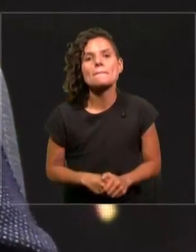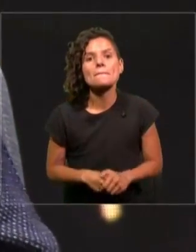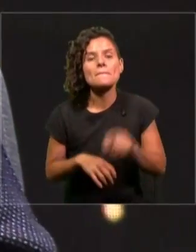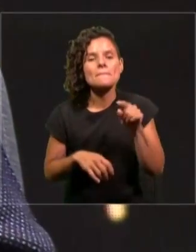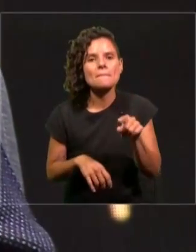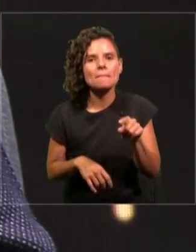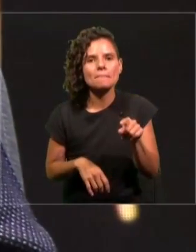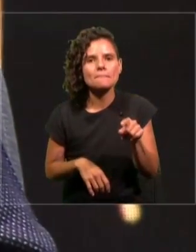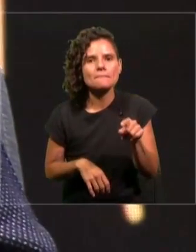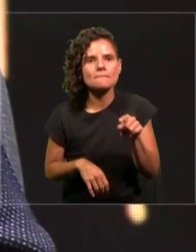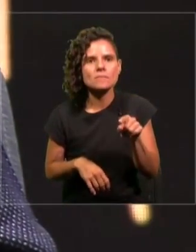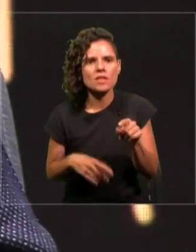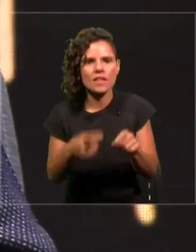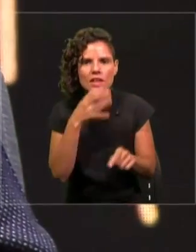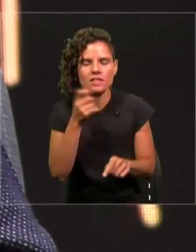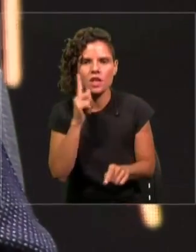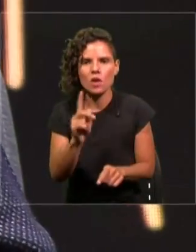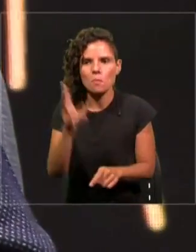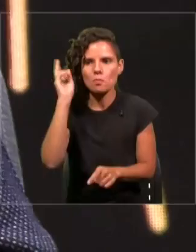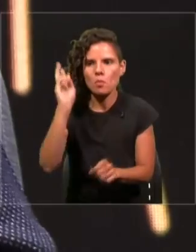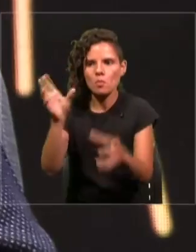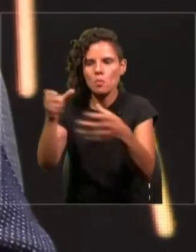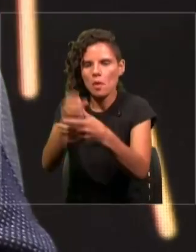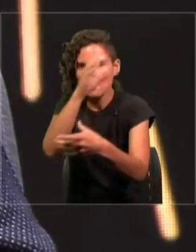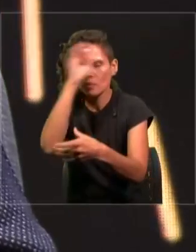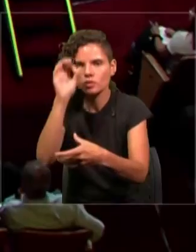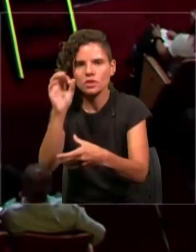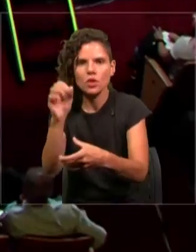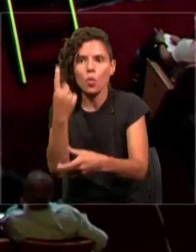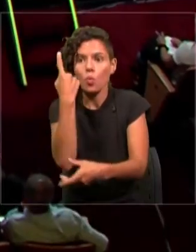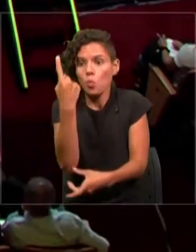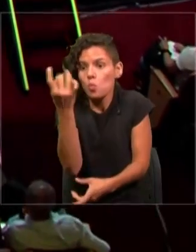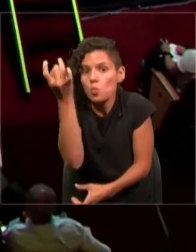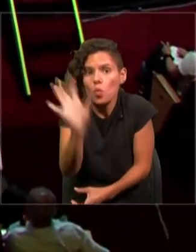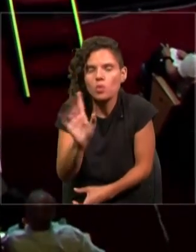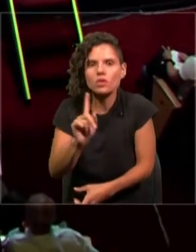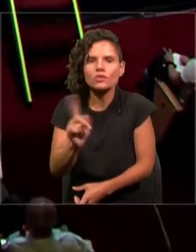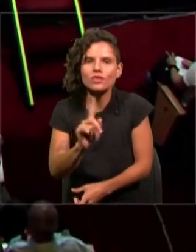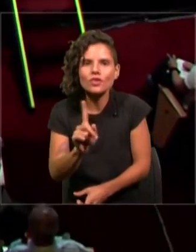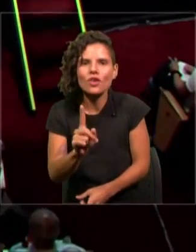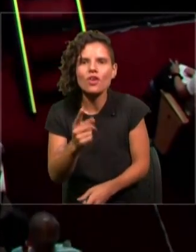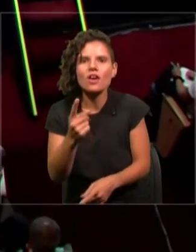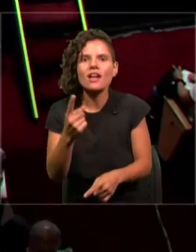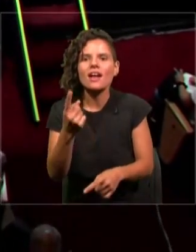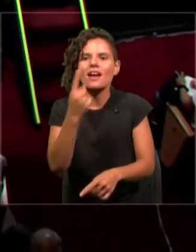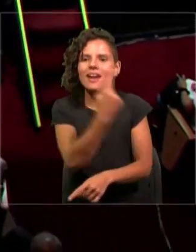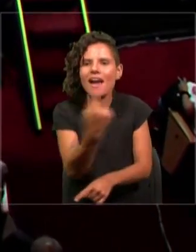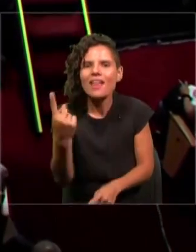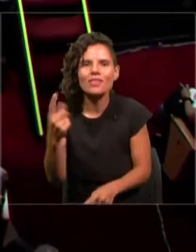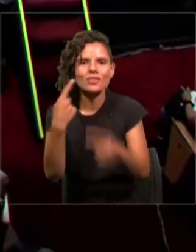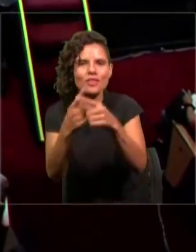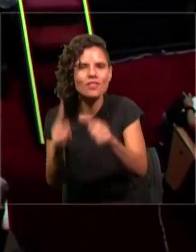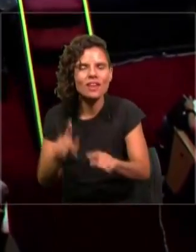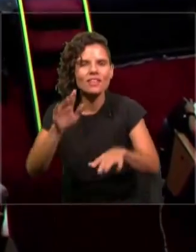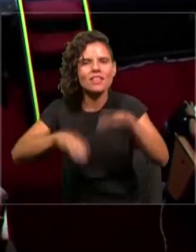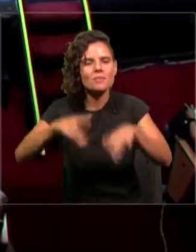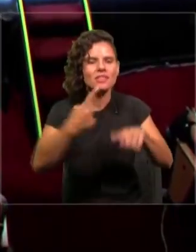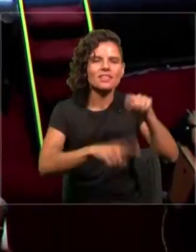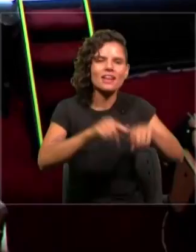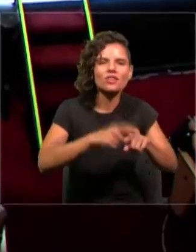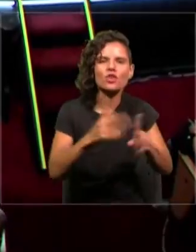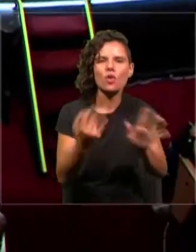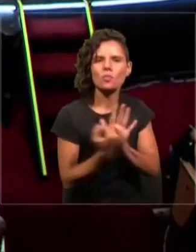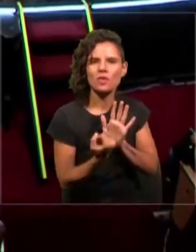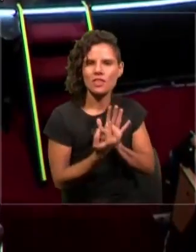existe un pueblo mapuche, sino existen muchos, múltiples pueblos mapuches representados por sus identidades territoriales. Creo que en ese aspecto lo que te